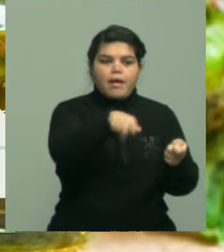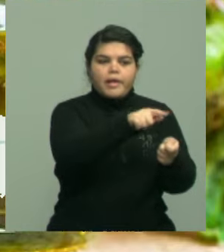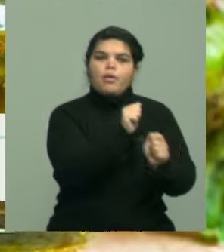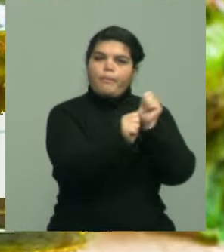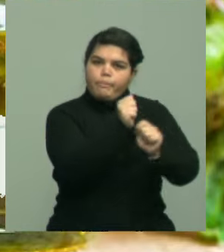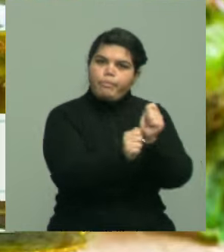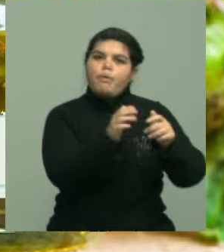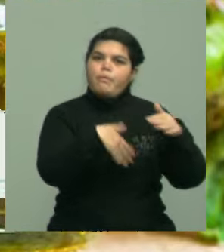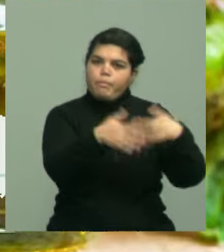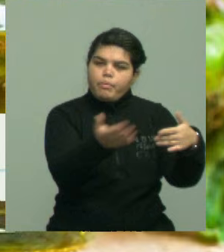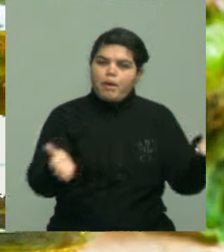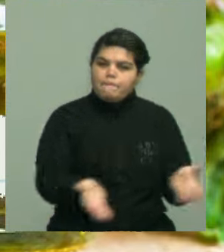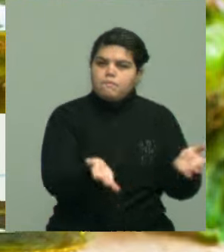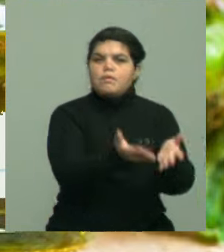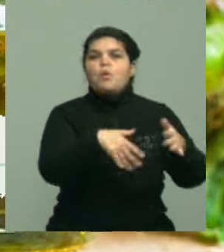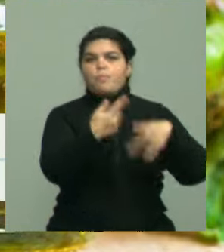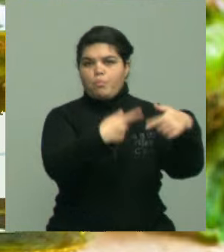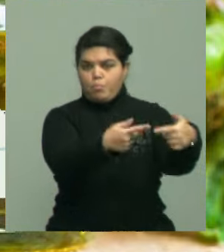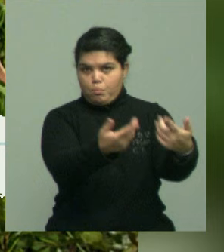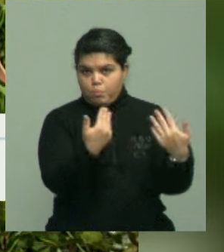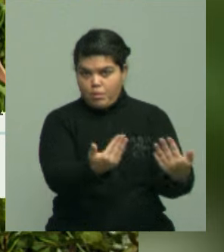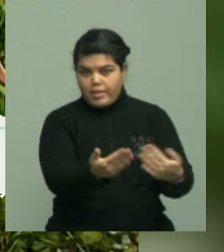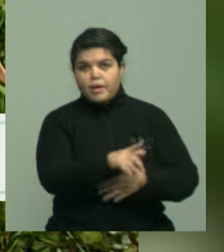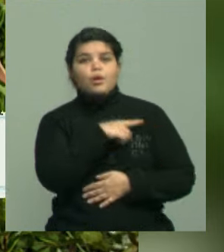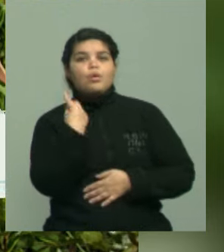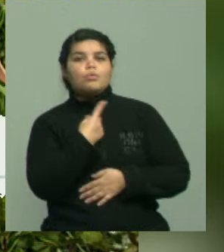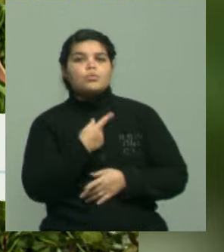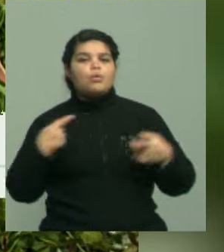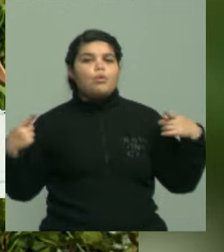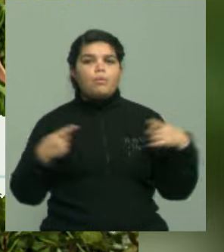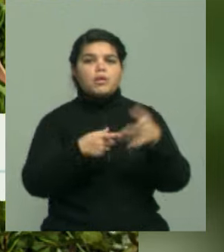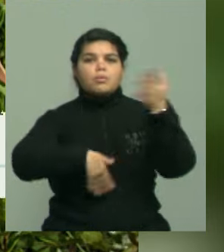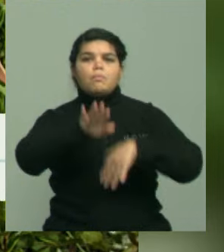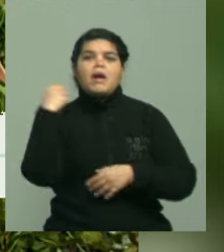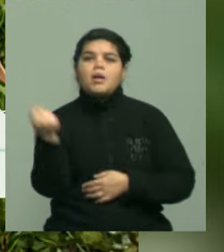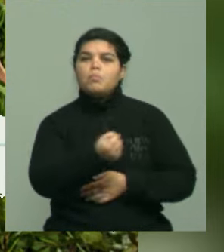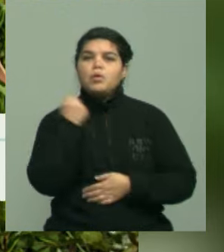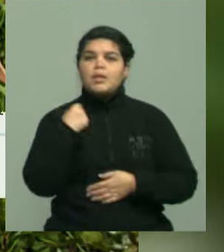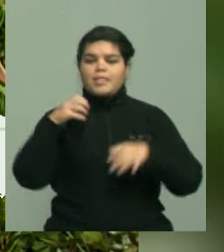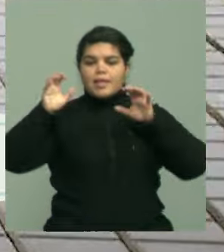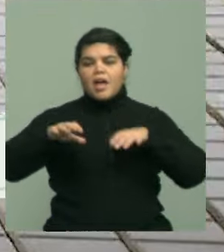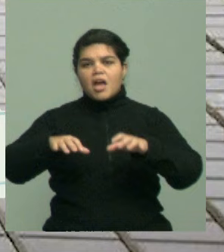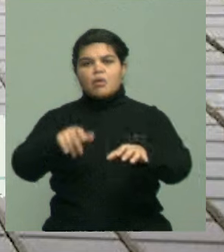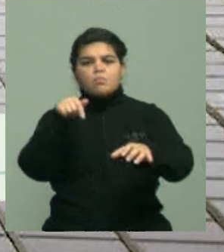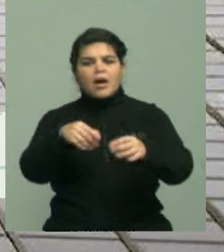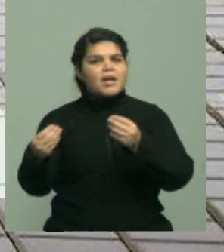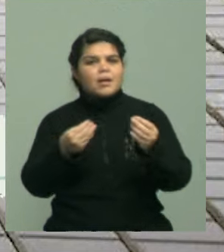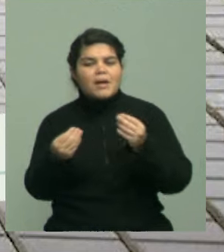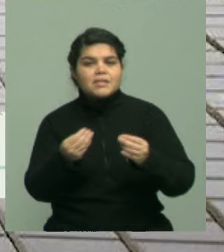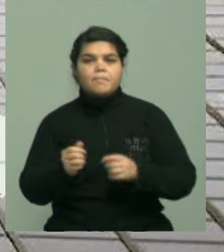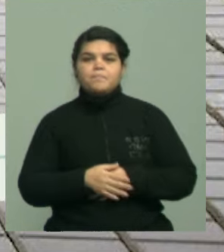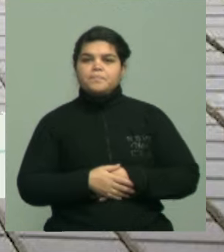en la Expo y que puede tener un valor agregado para Mendoza es el cannabis